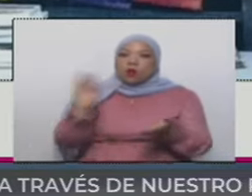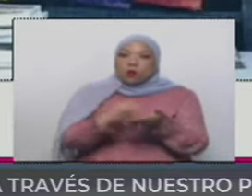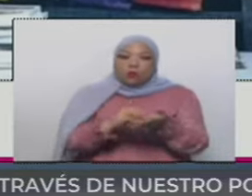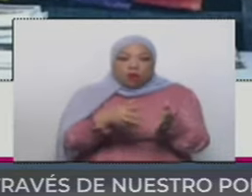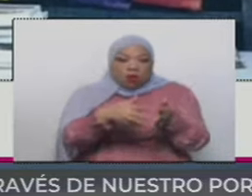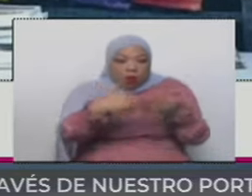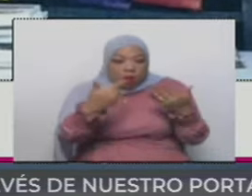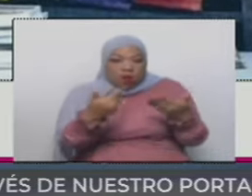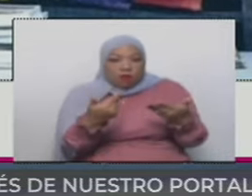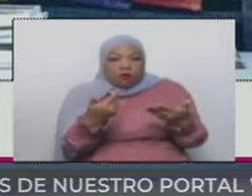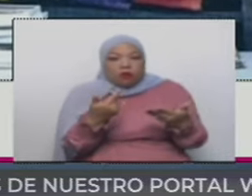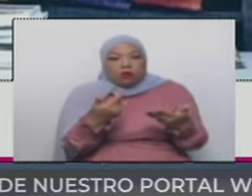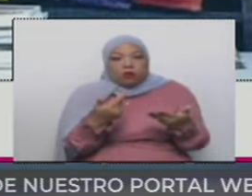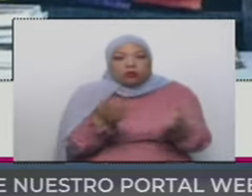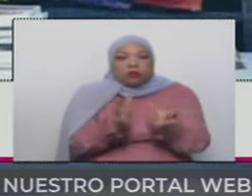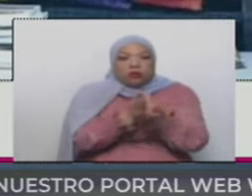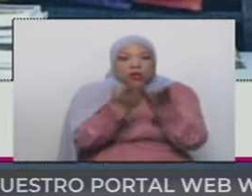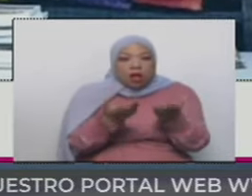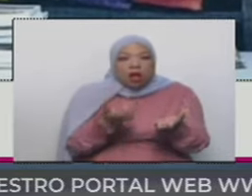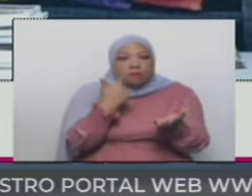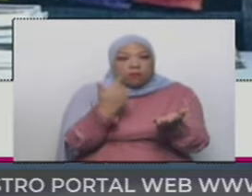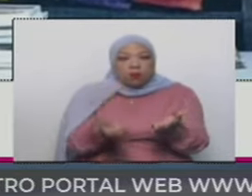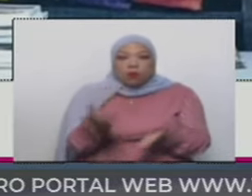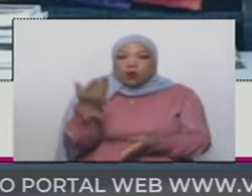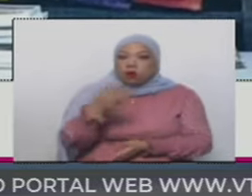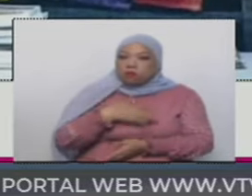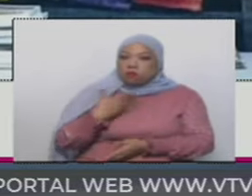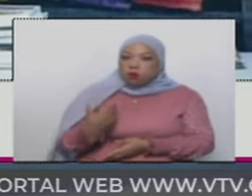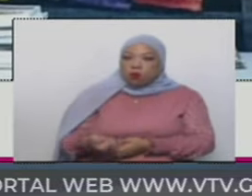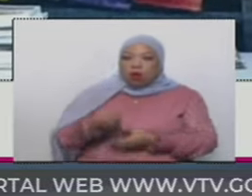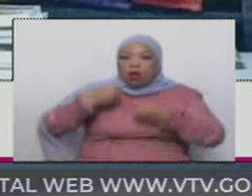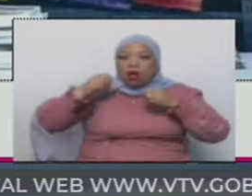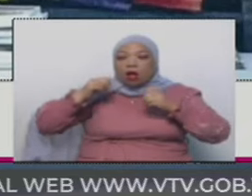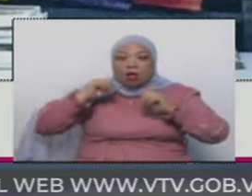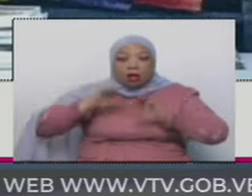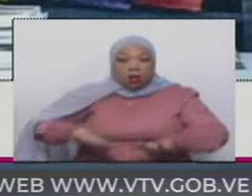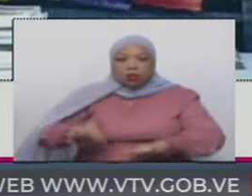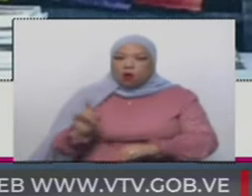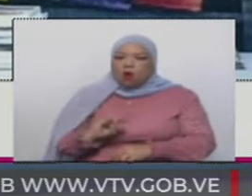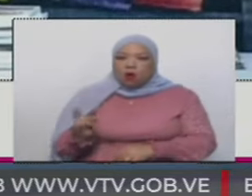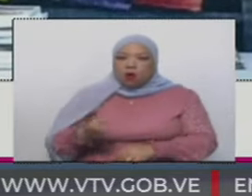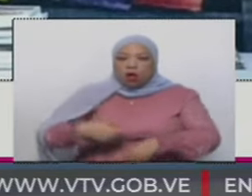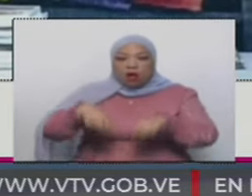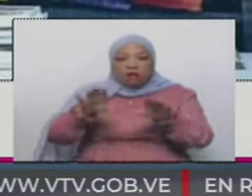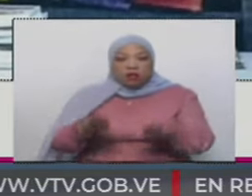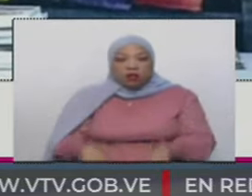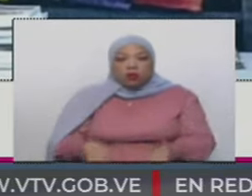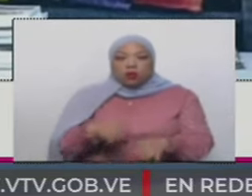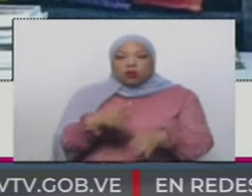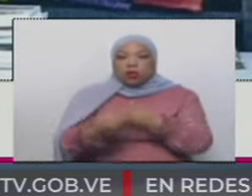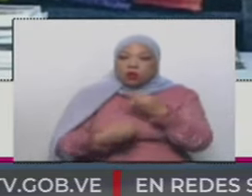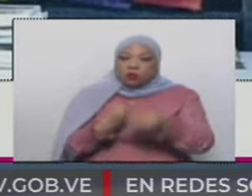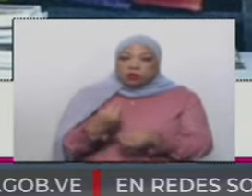Libros. Así que yo creo que no nos podemos rendir. Yo creo que este virus de las